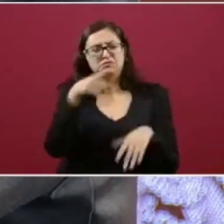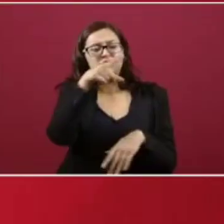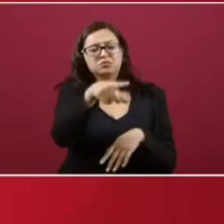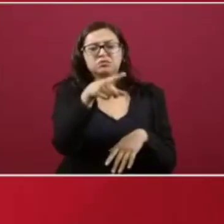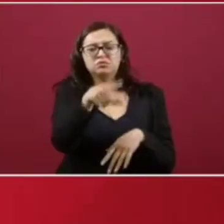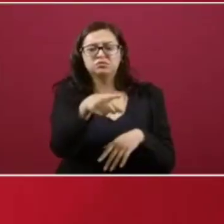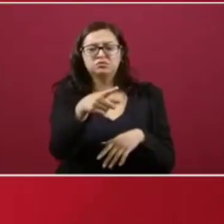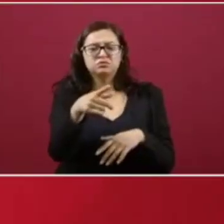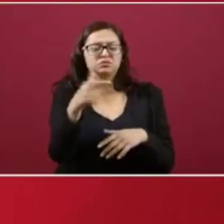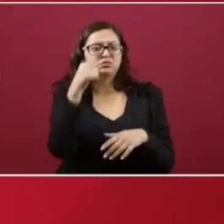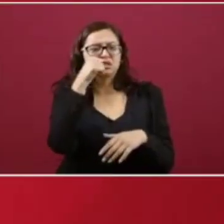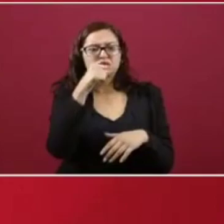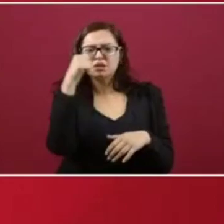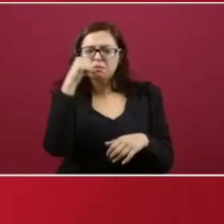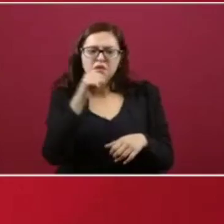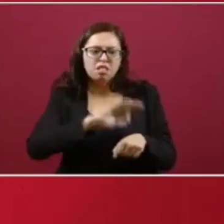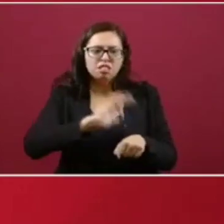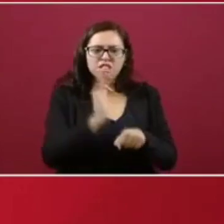a Salinas,